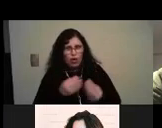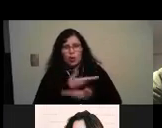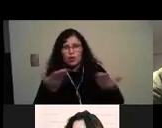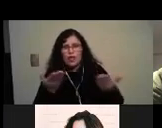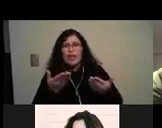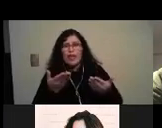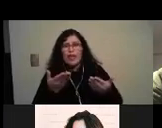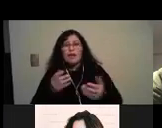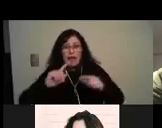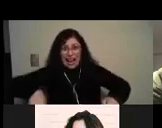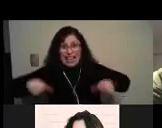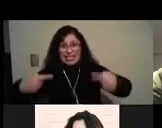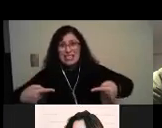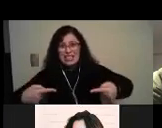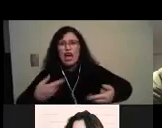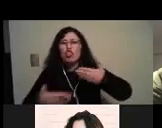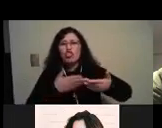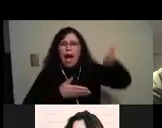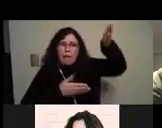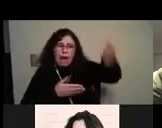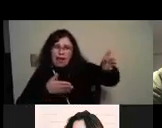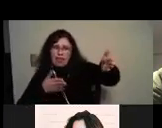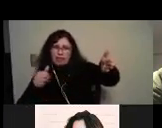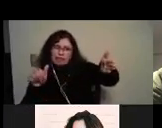a la pared para que no se le resbale, ¿ya?